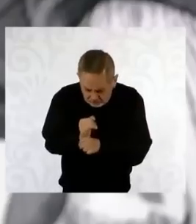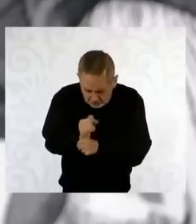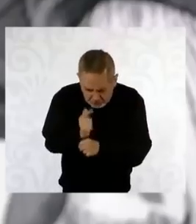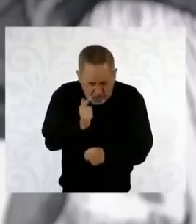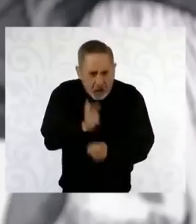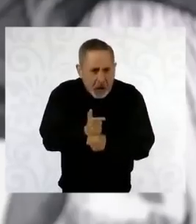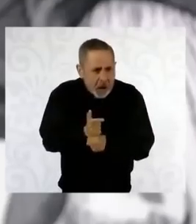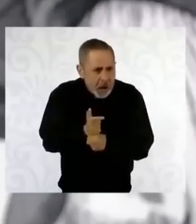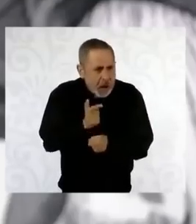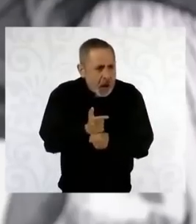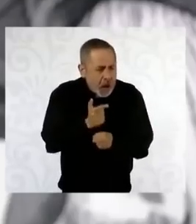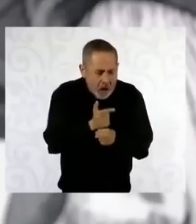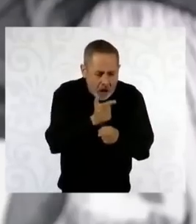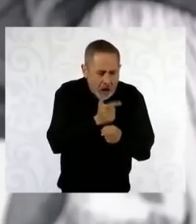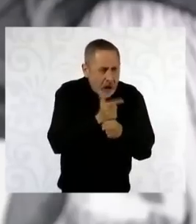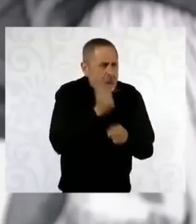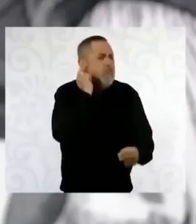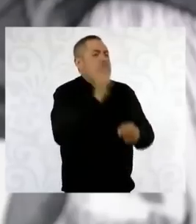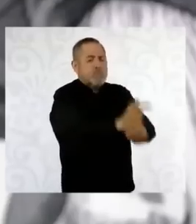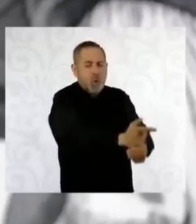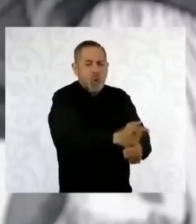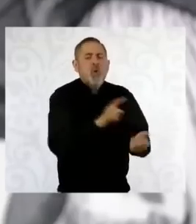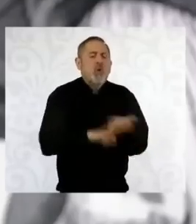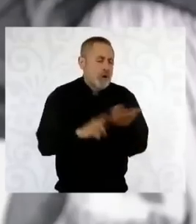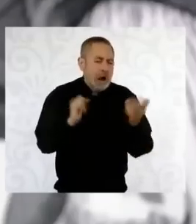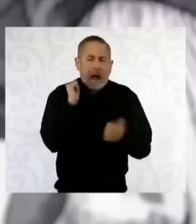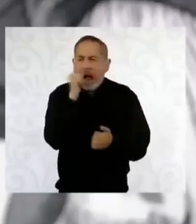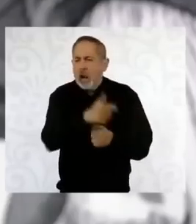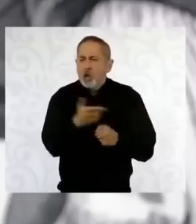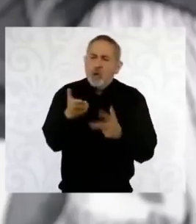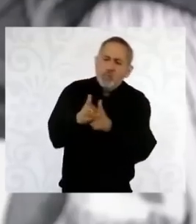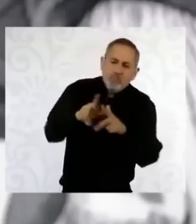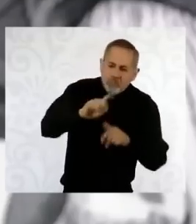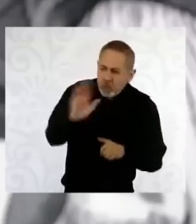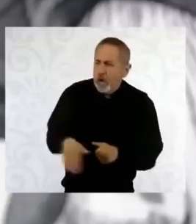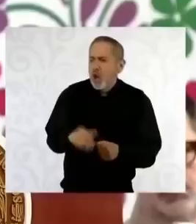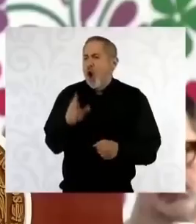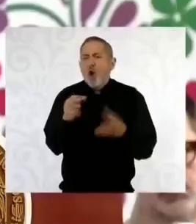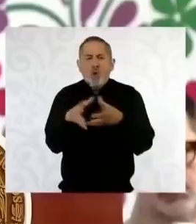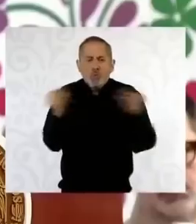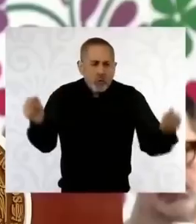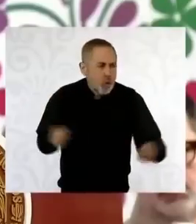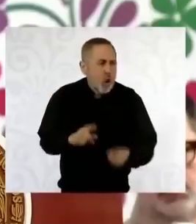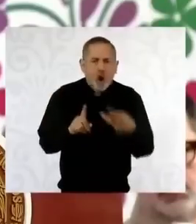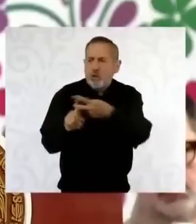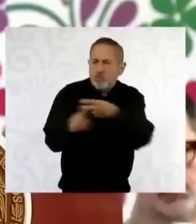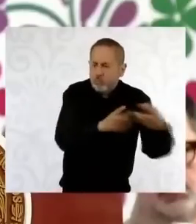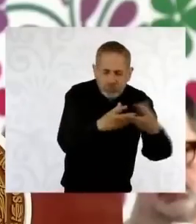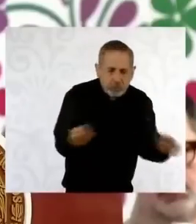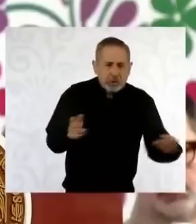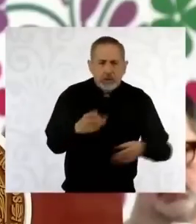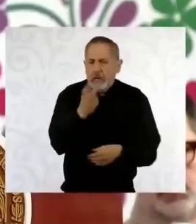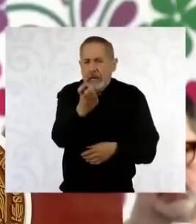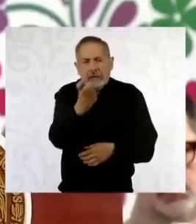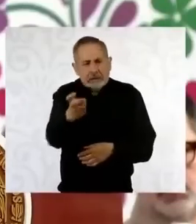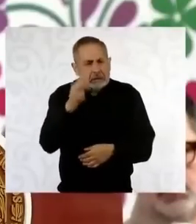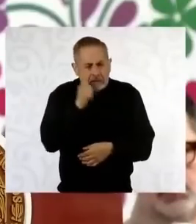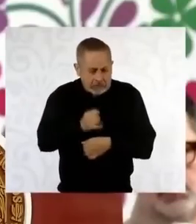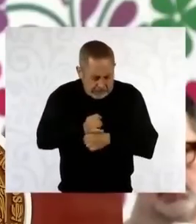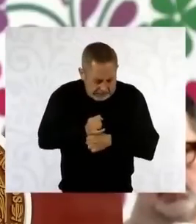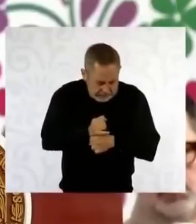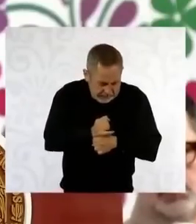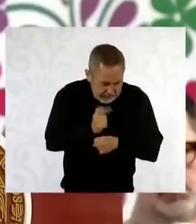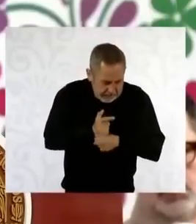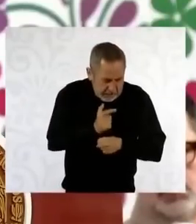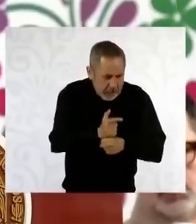algún homicidio, por alguna desaparición. Entonces, al hacer las investigaciones, ahí sale la